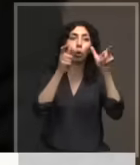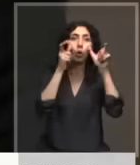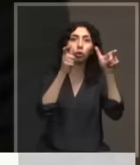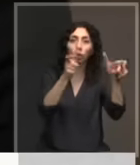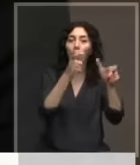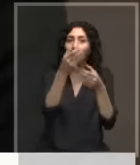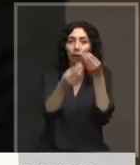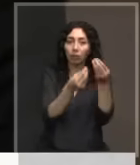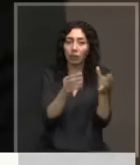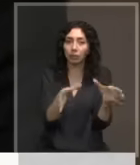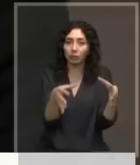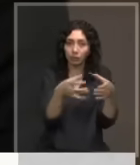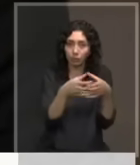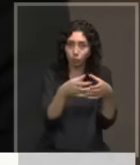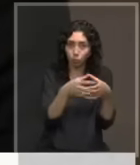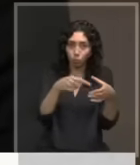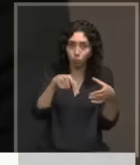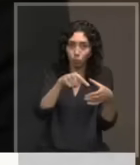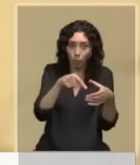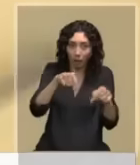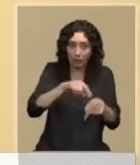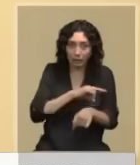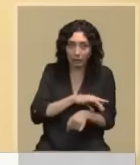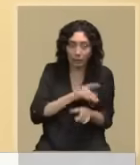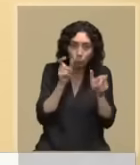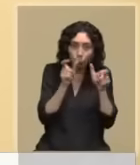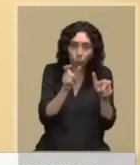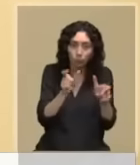esta organización criminal en el país.